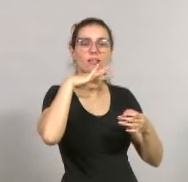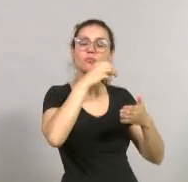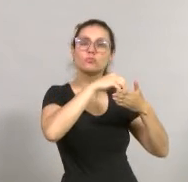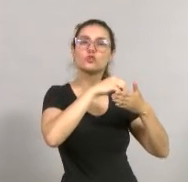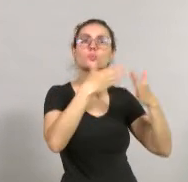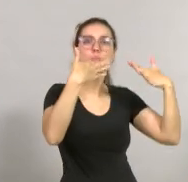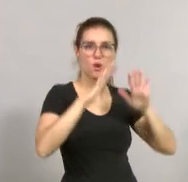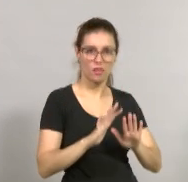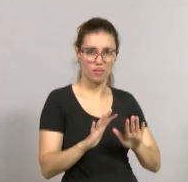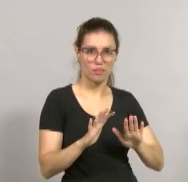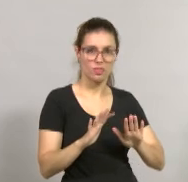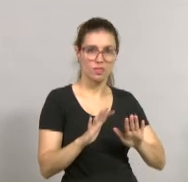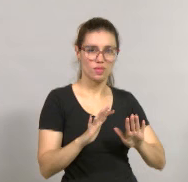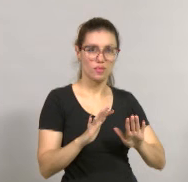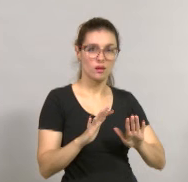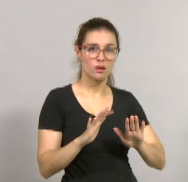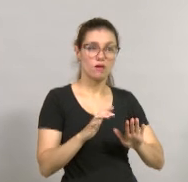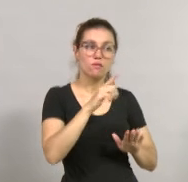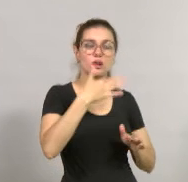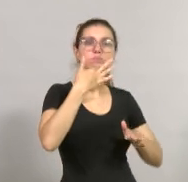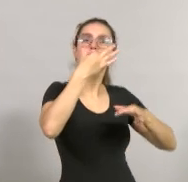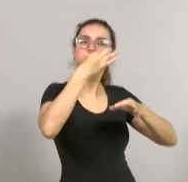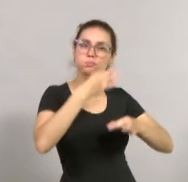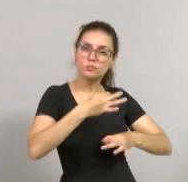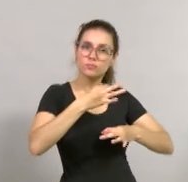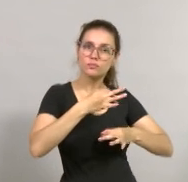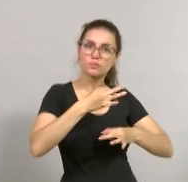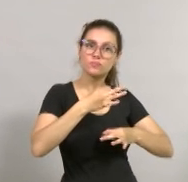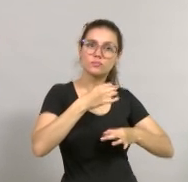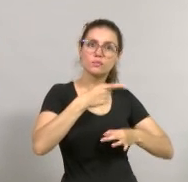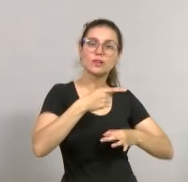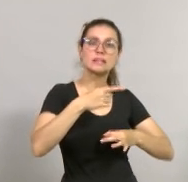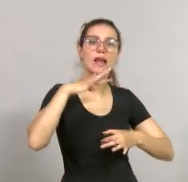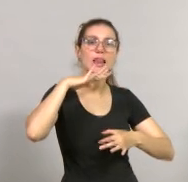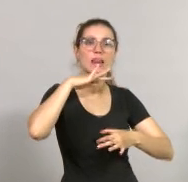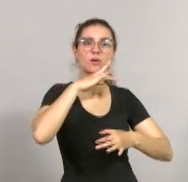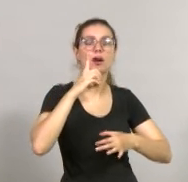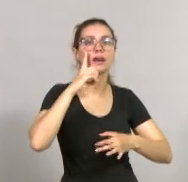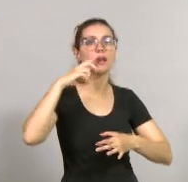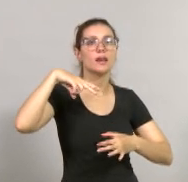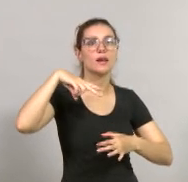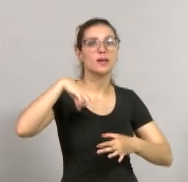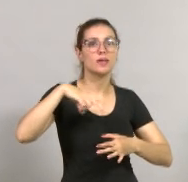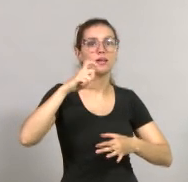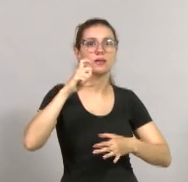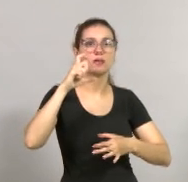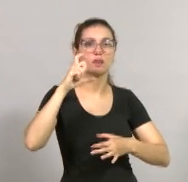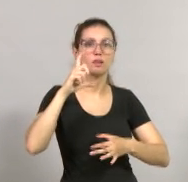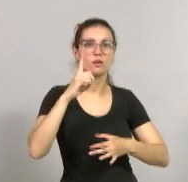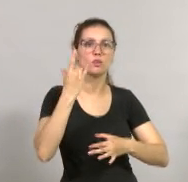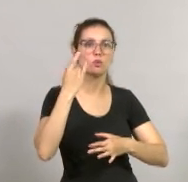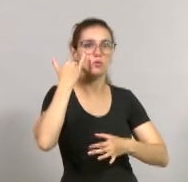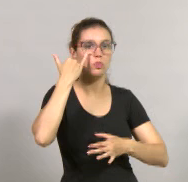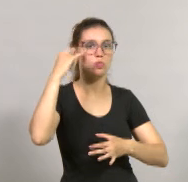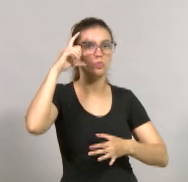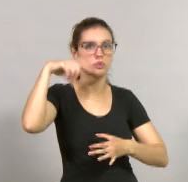y en verdad ha sido del lenguaje incluyente. En la Facultad de Ciencias de la Comunicación es